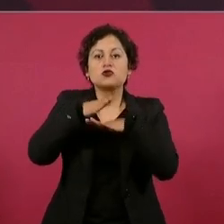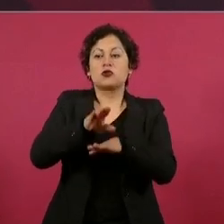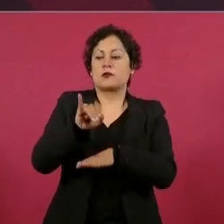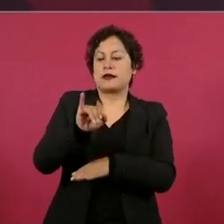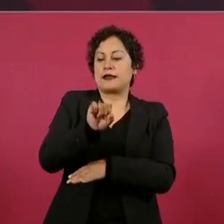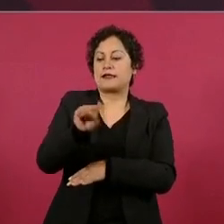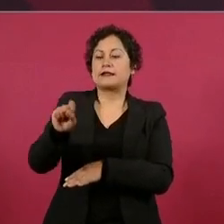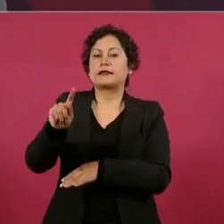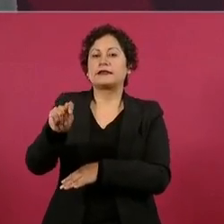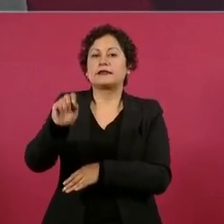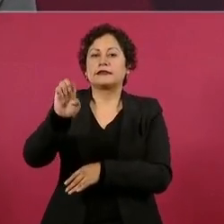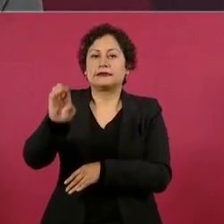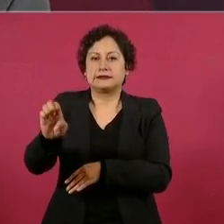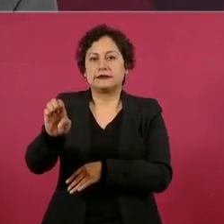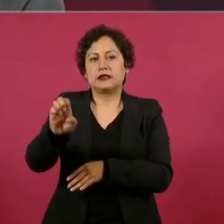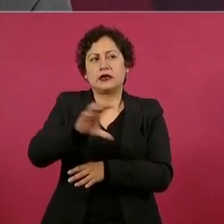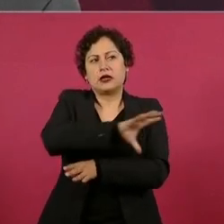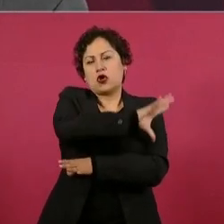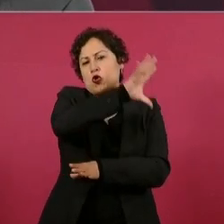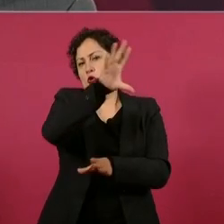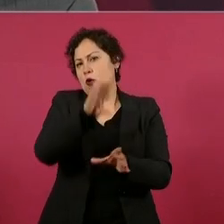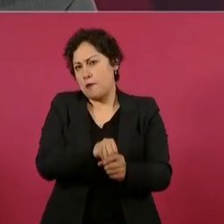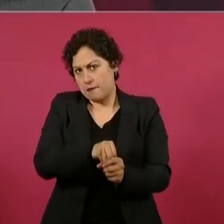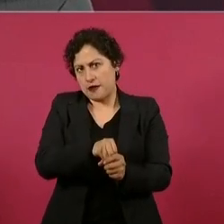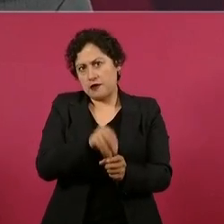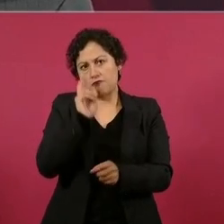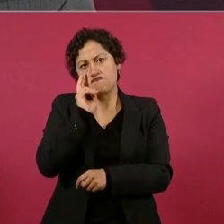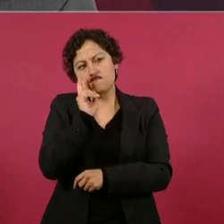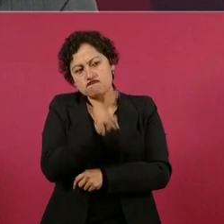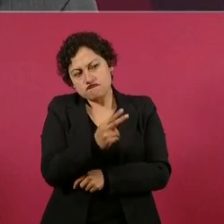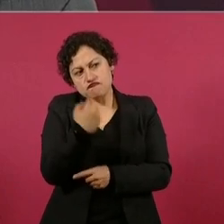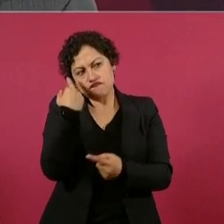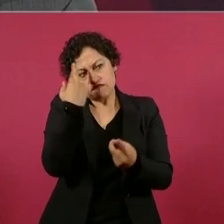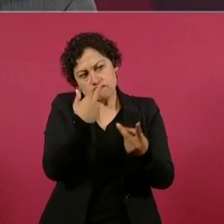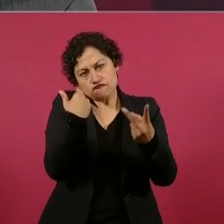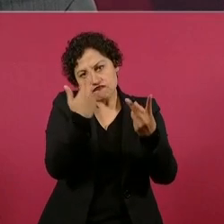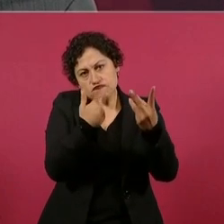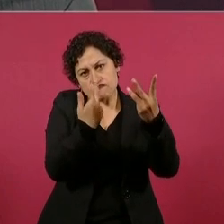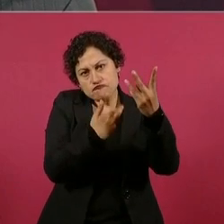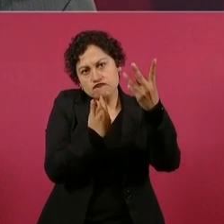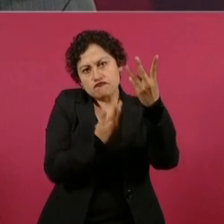todo lo relacionado con el ISSSTE.